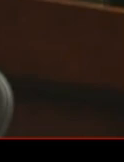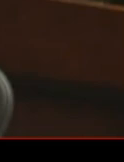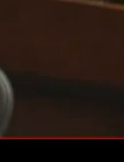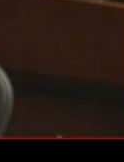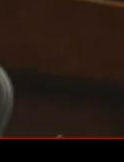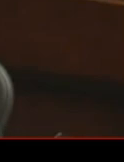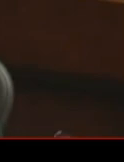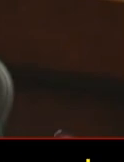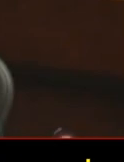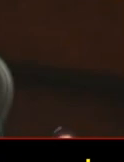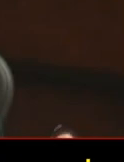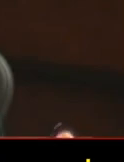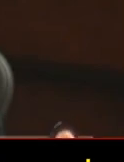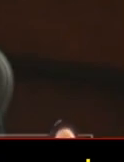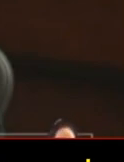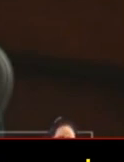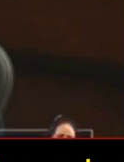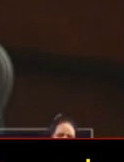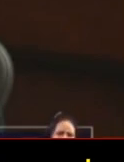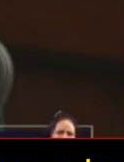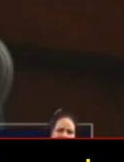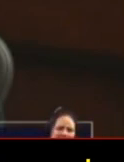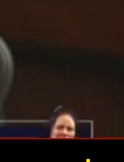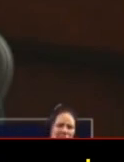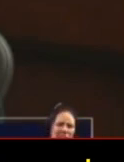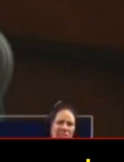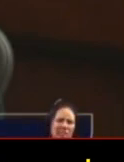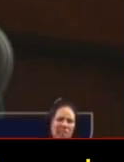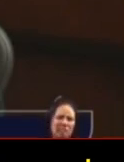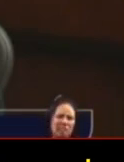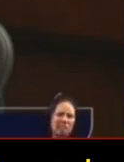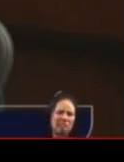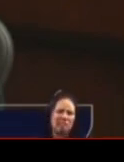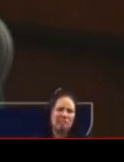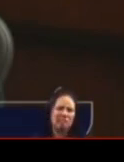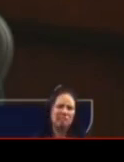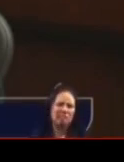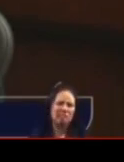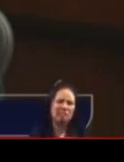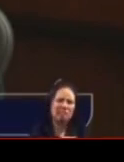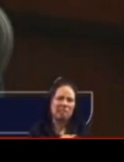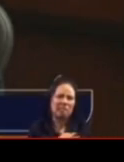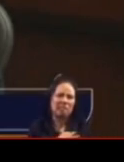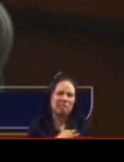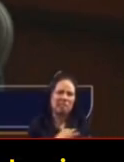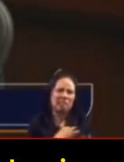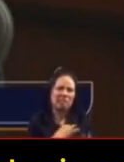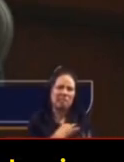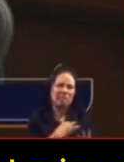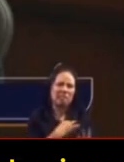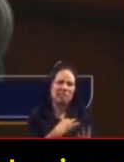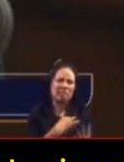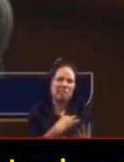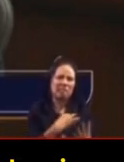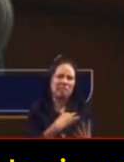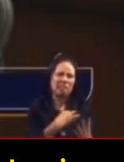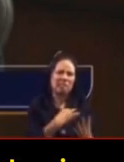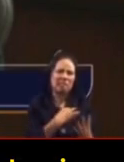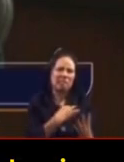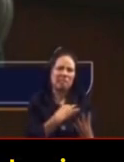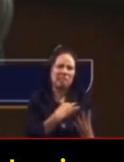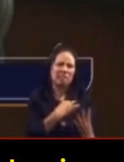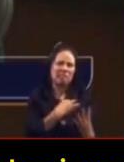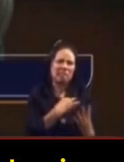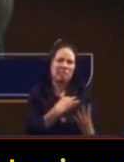ofreció impunidad a cambio de apoyo político y económico a los bandidos ni Perdón social ni Paz total